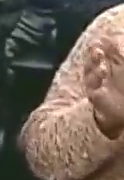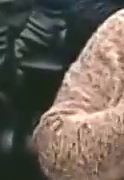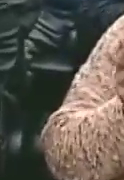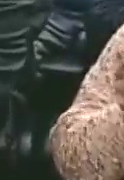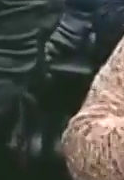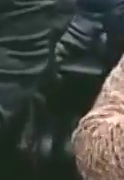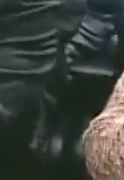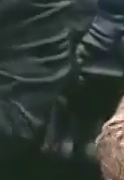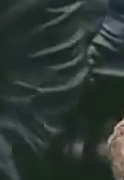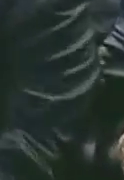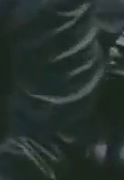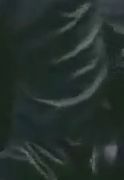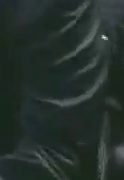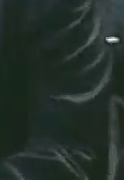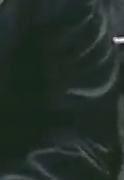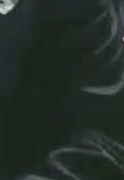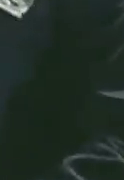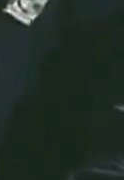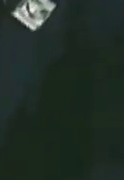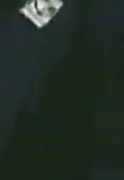Gracias.